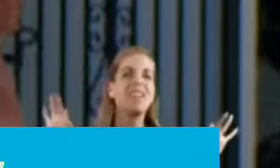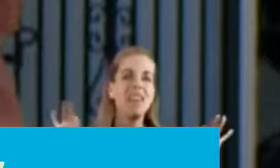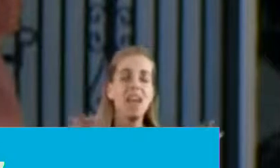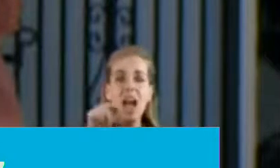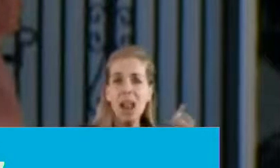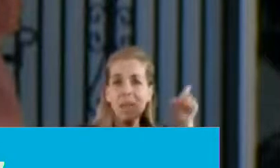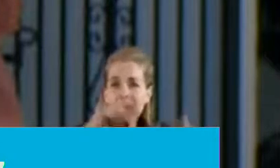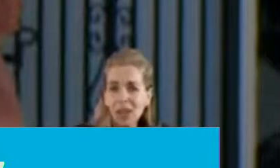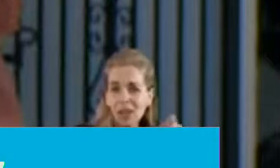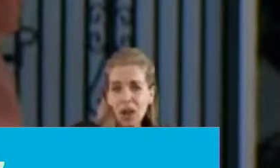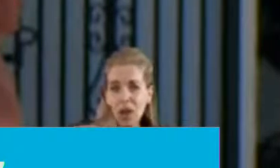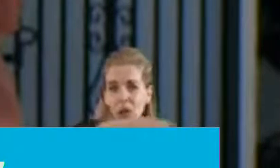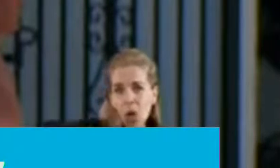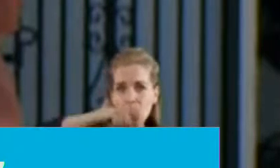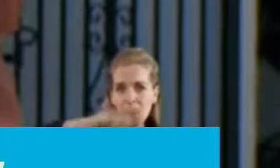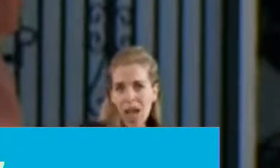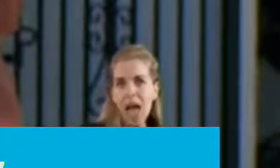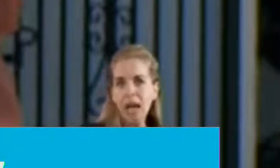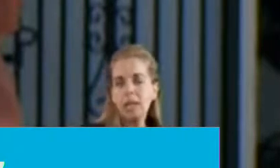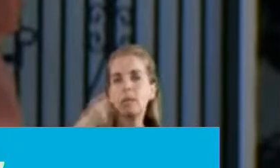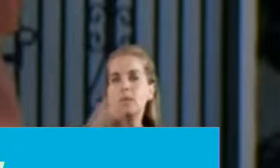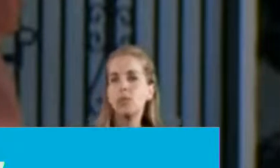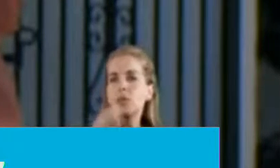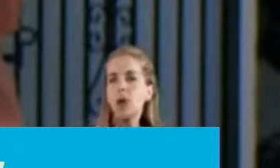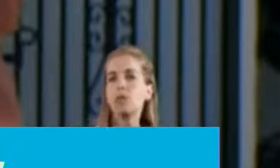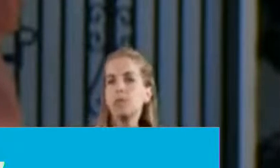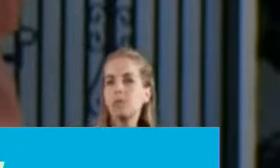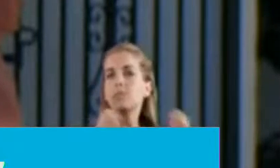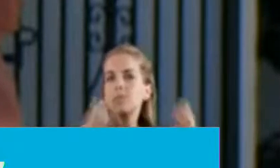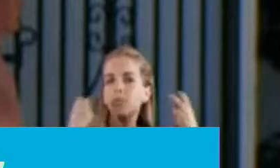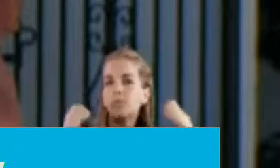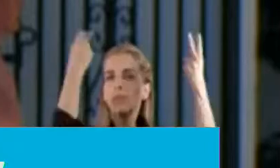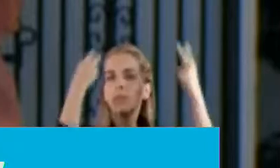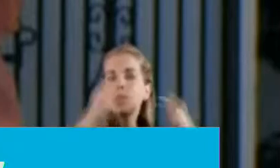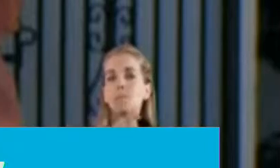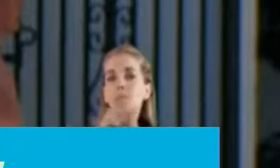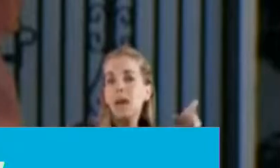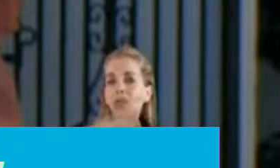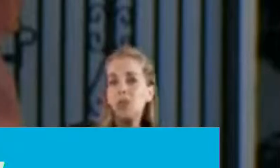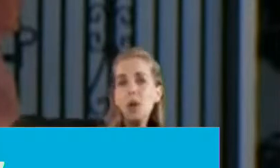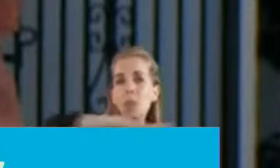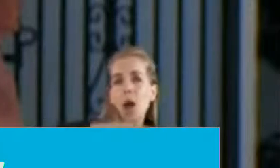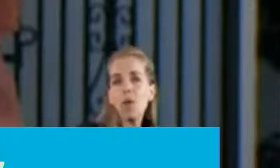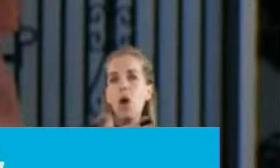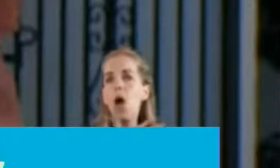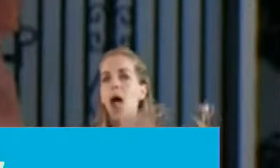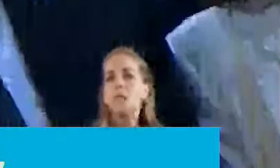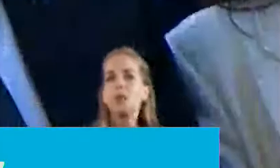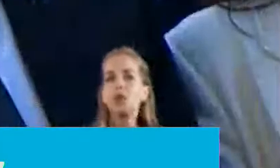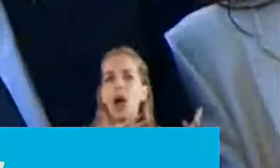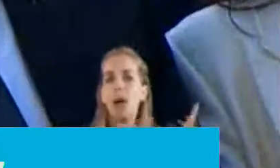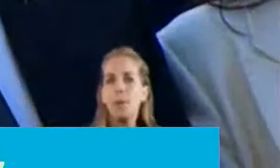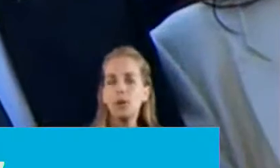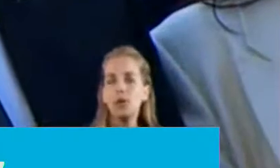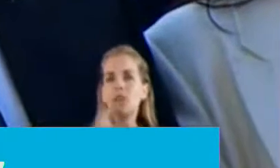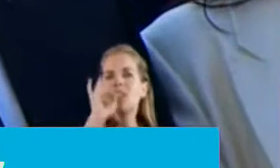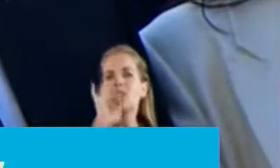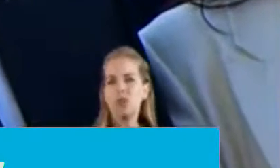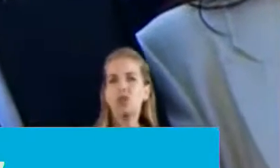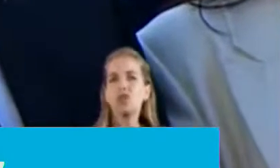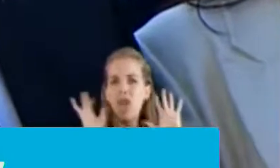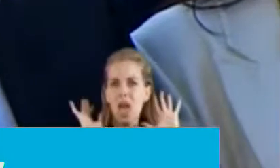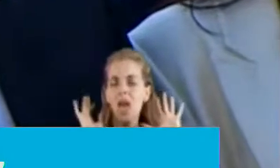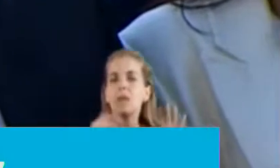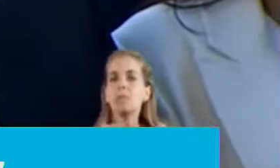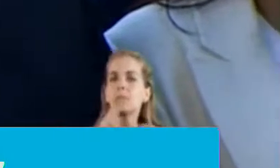lucharon, tomaron decisiones y las sostuvieron, y hubo un pueblo que los acompañó. Yo sé bien que nada sólido se